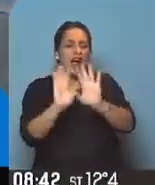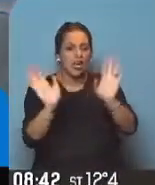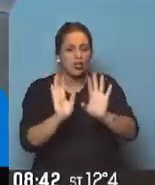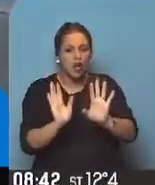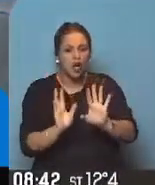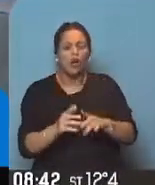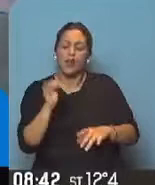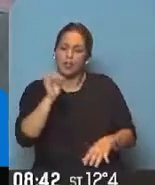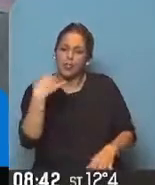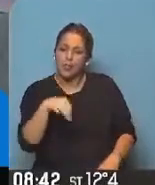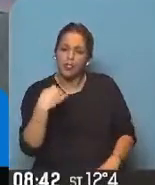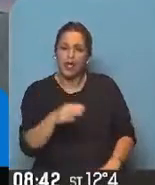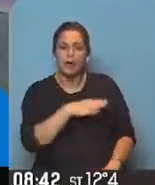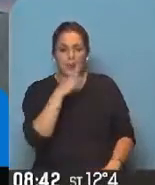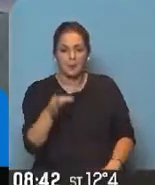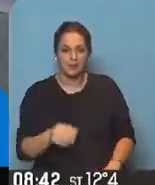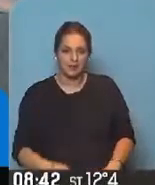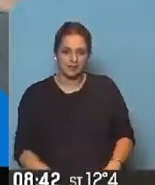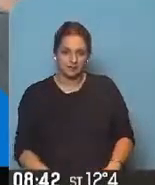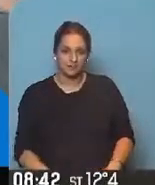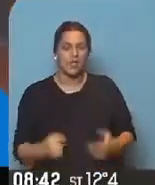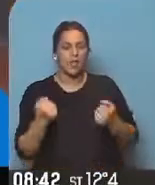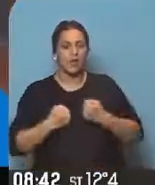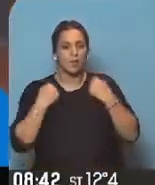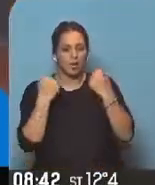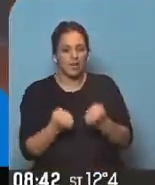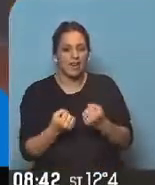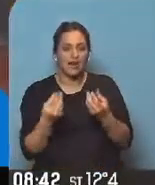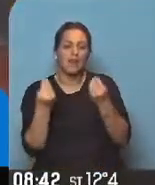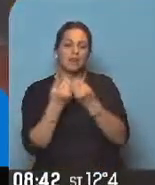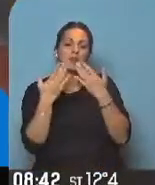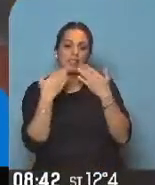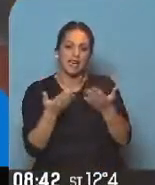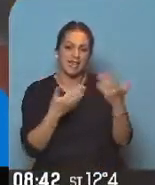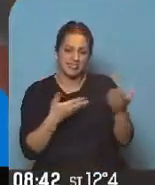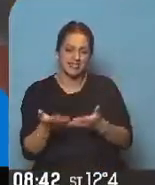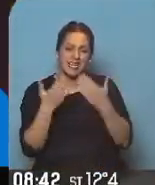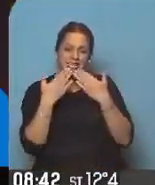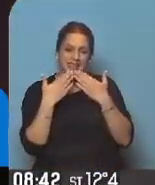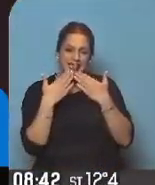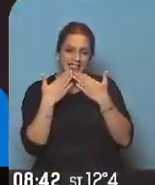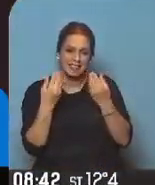hacerlo en definitiva es eso ponerle el pecho andy gracias mi amor gracias a vos mensajes gracias por el espacio